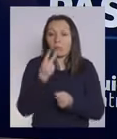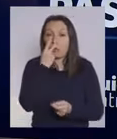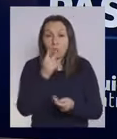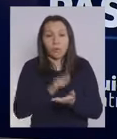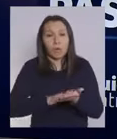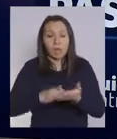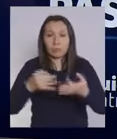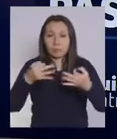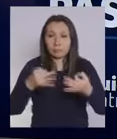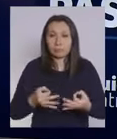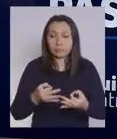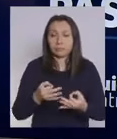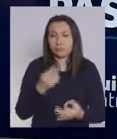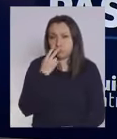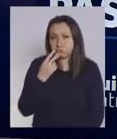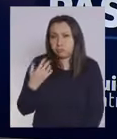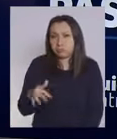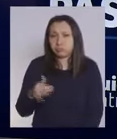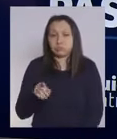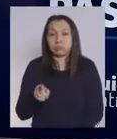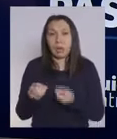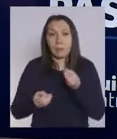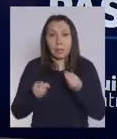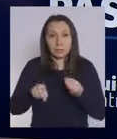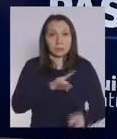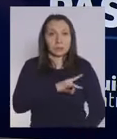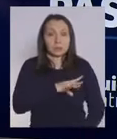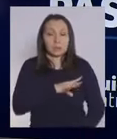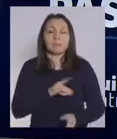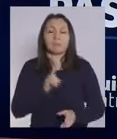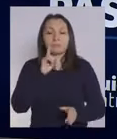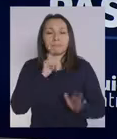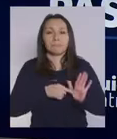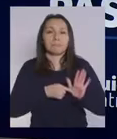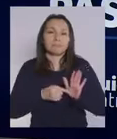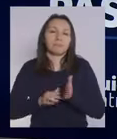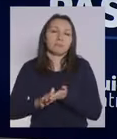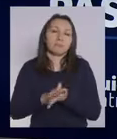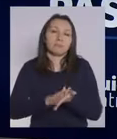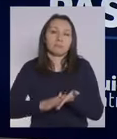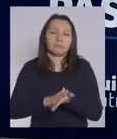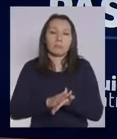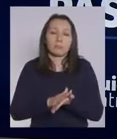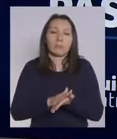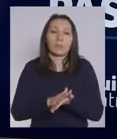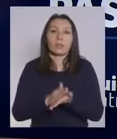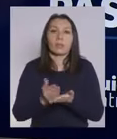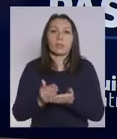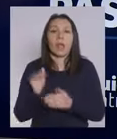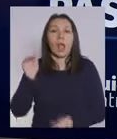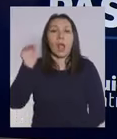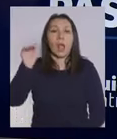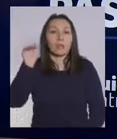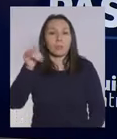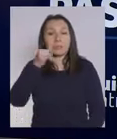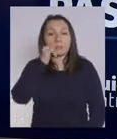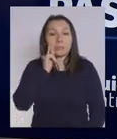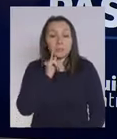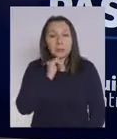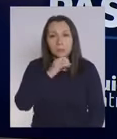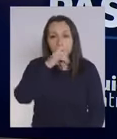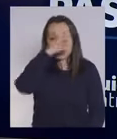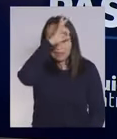ejemplos muy concretos de eso que ya ha ocurrido en nuestro país. Tenemos el ejemplo, por ejemplo, de Alto Hospicio con Iquique, de Temuco